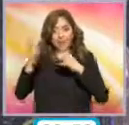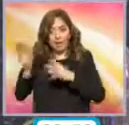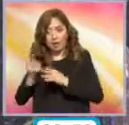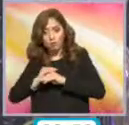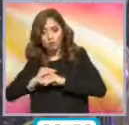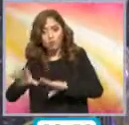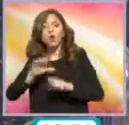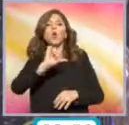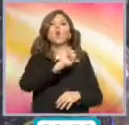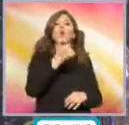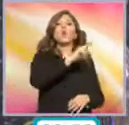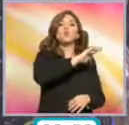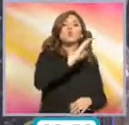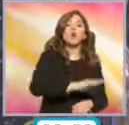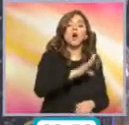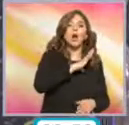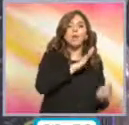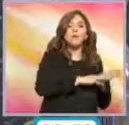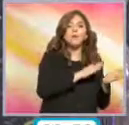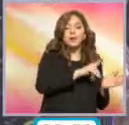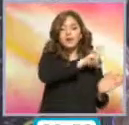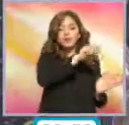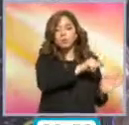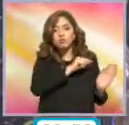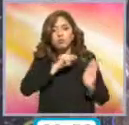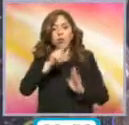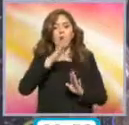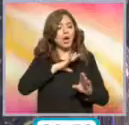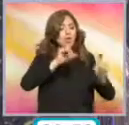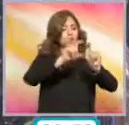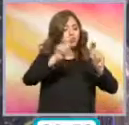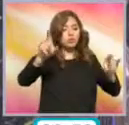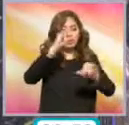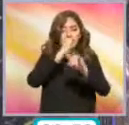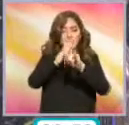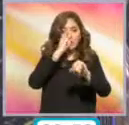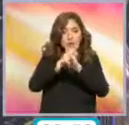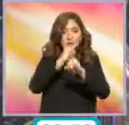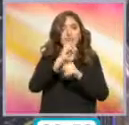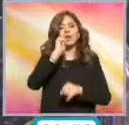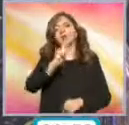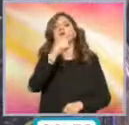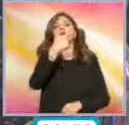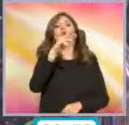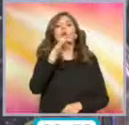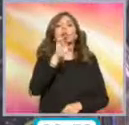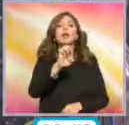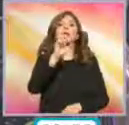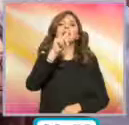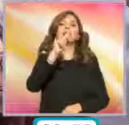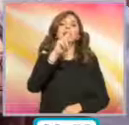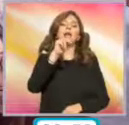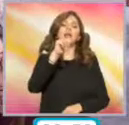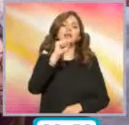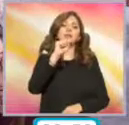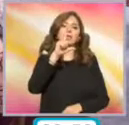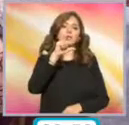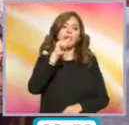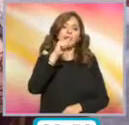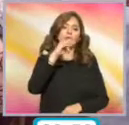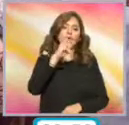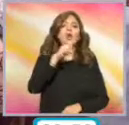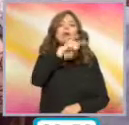Darwin Online. Les estamos dejando un vínculo, bueno, que pueden traducir a través de Google Translate, o sea, el traductor de Google, así que está